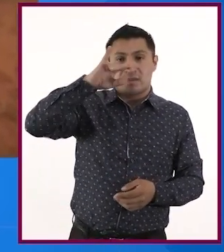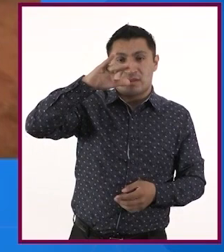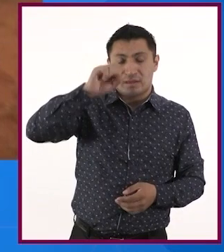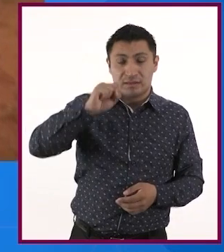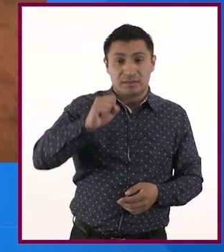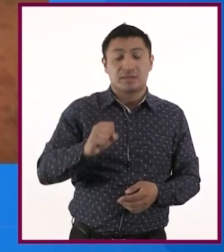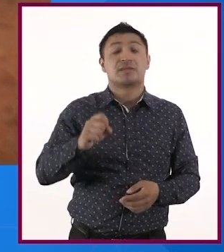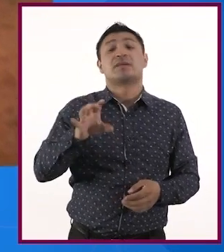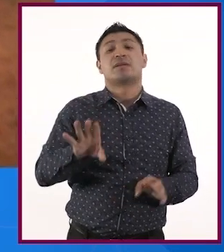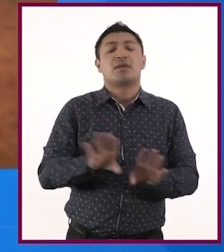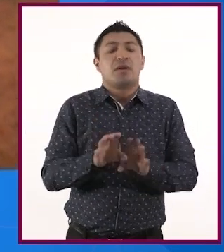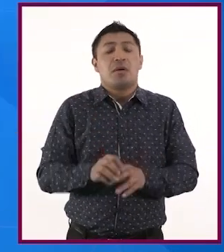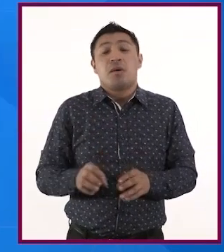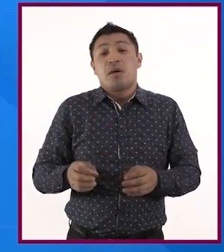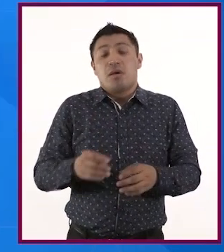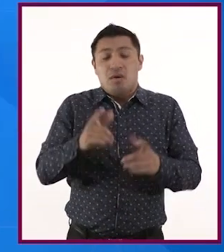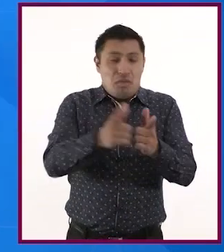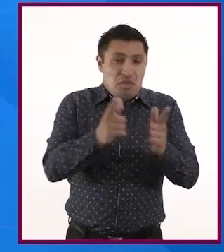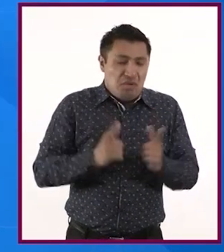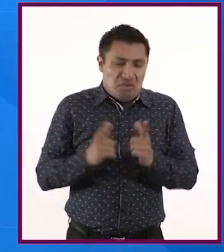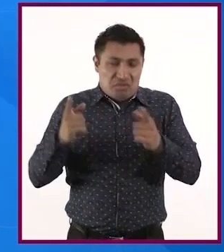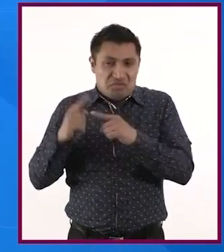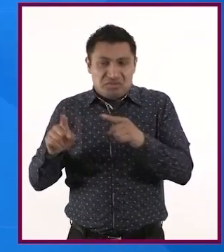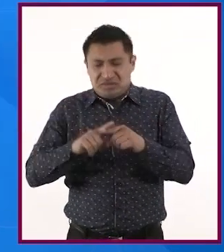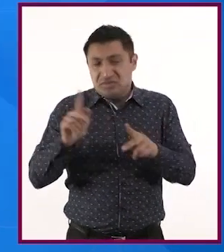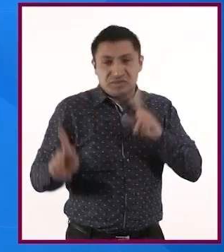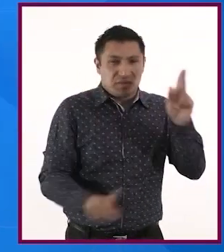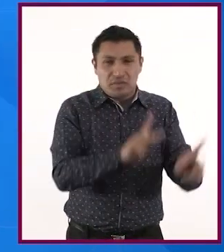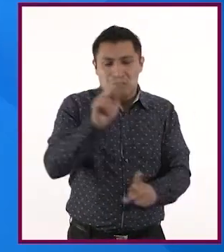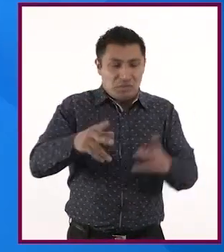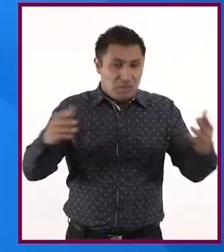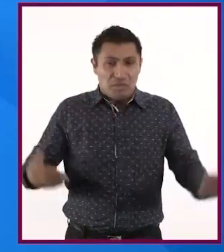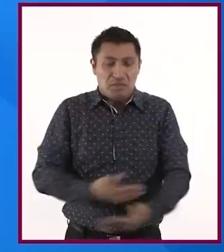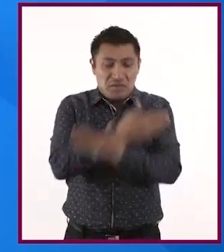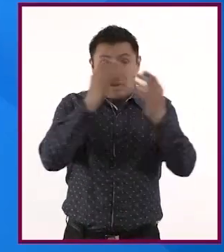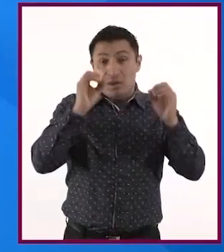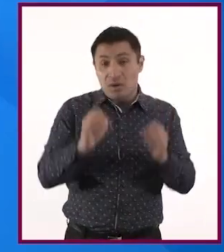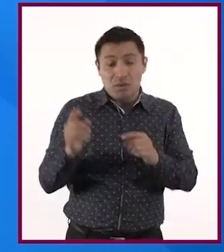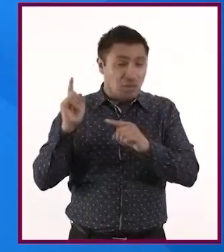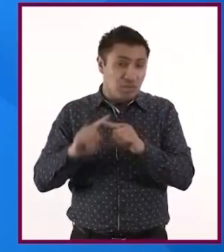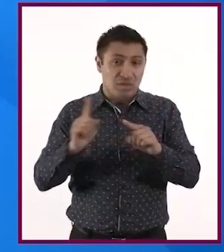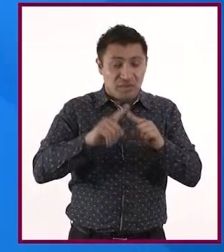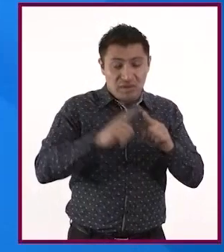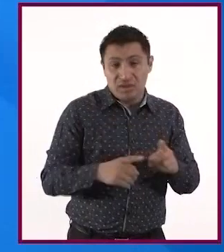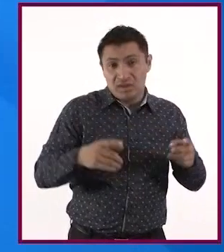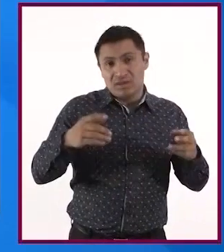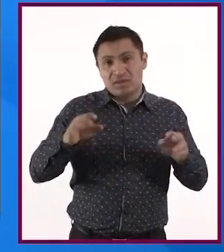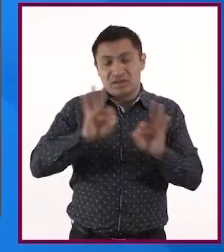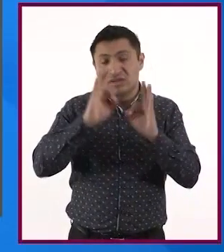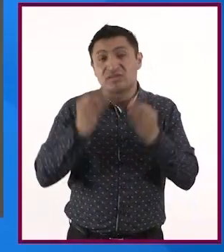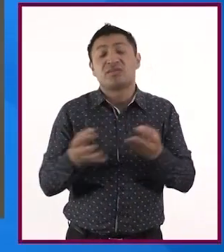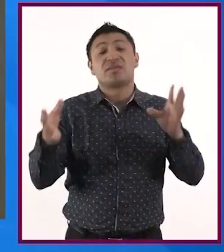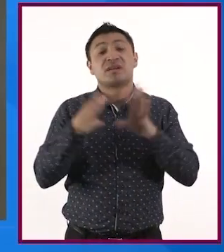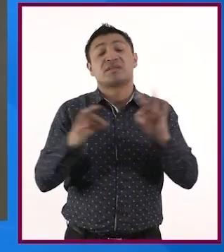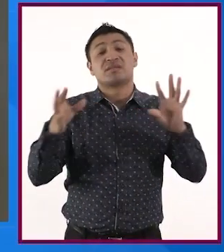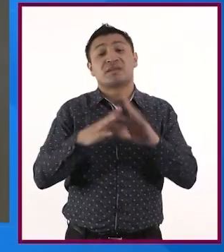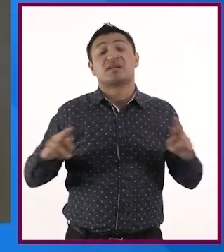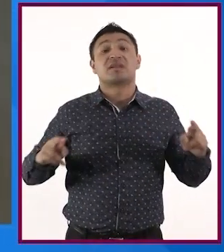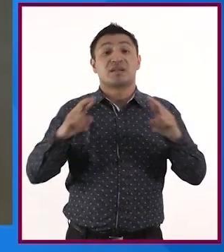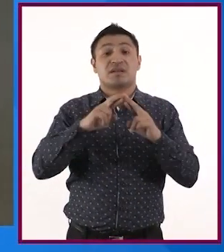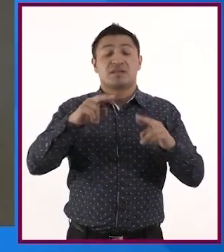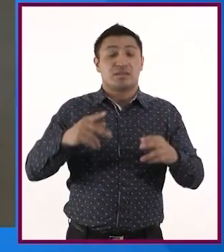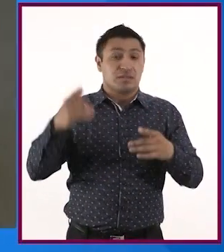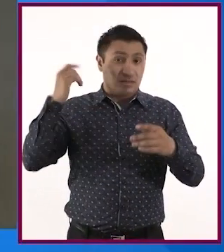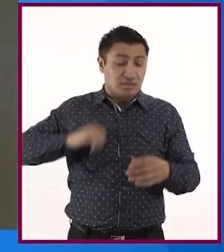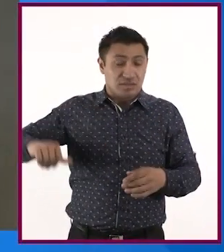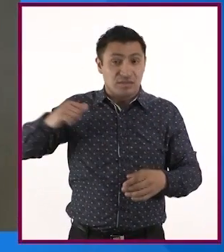las doctrinas emanadas de grupos étnicos, pueblos originarios o reinterpretaciones de religiones prehispánicas y, por tanto, su